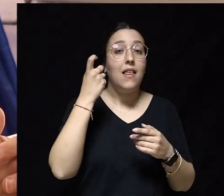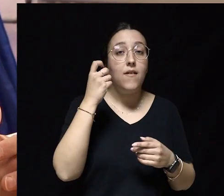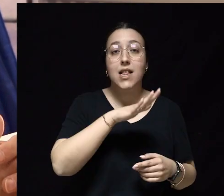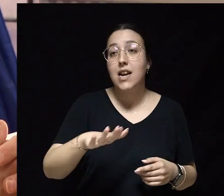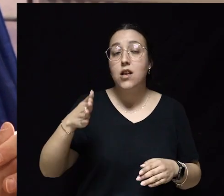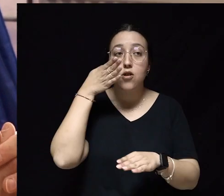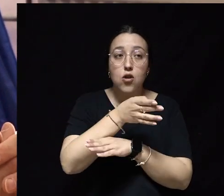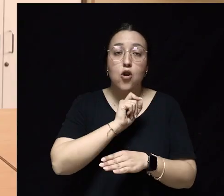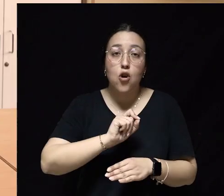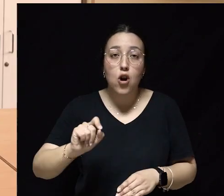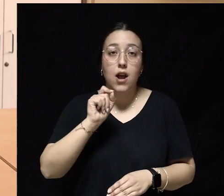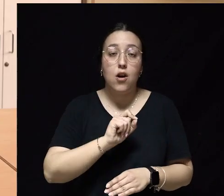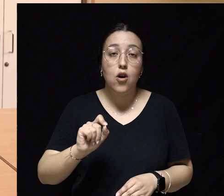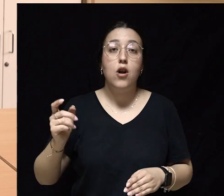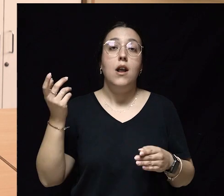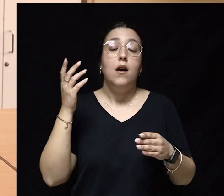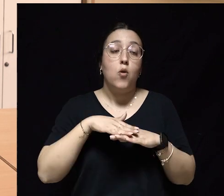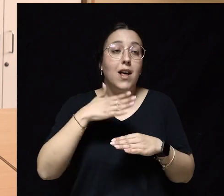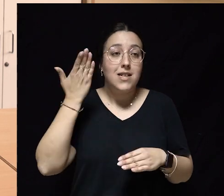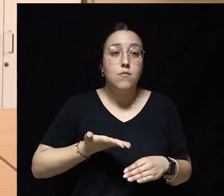muchas medidas para poder